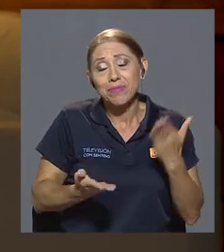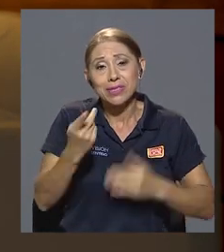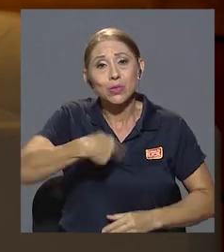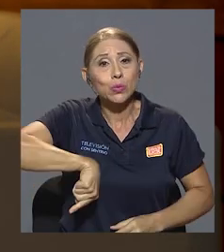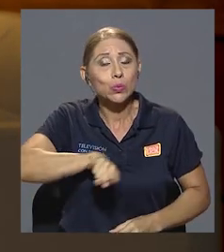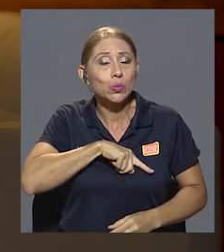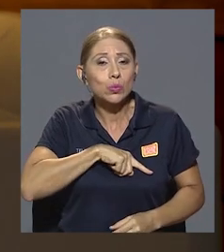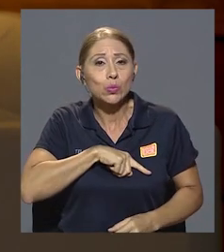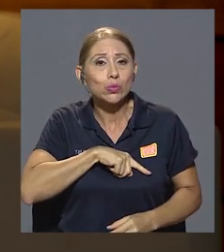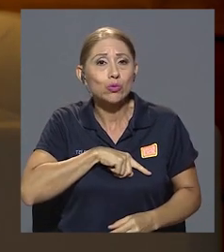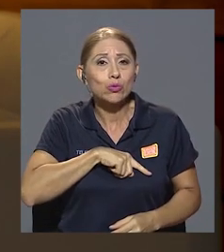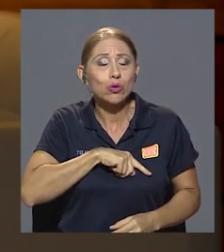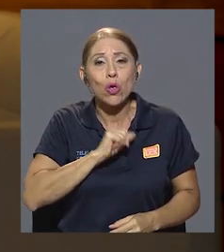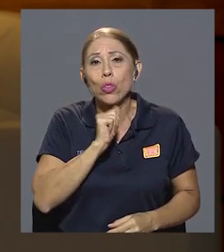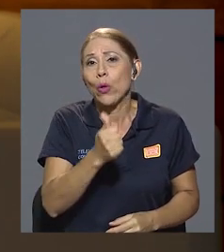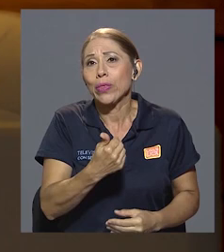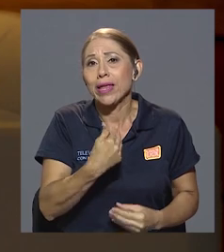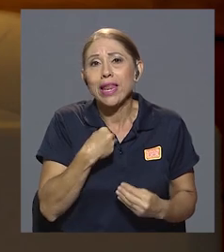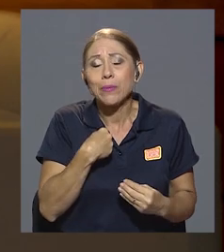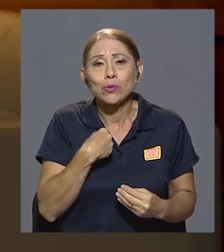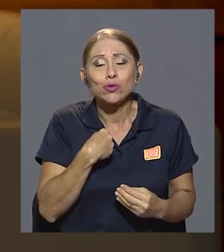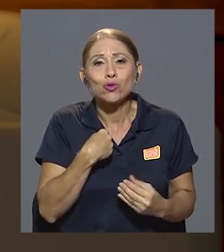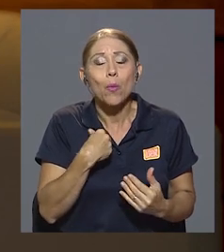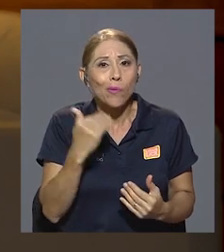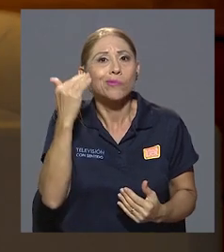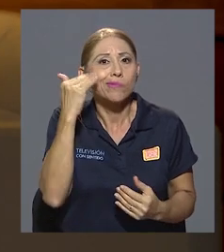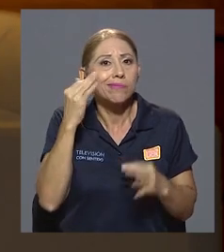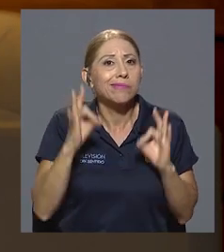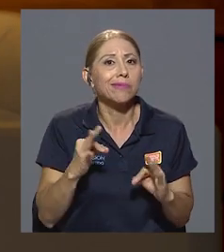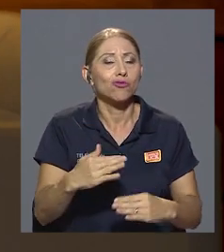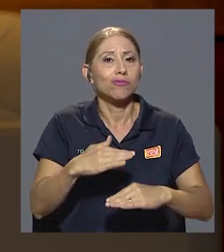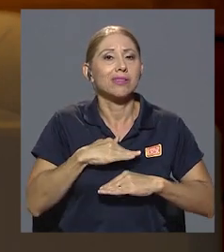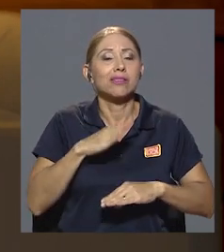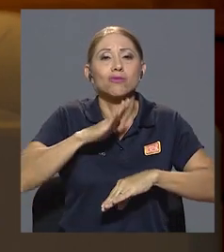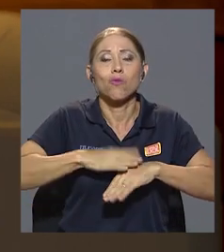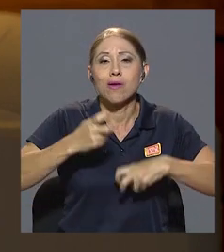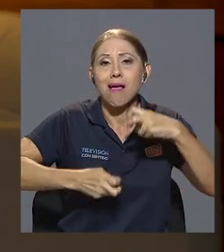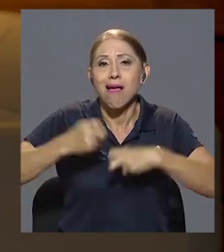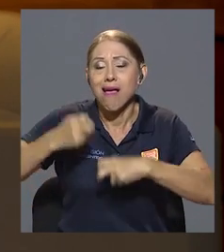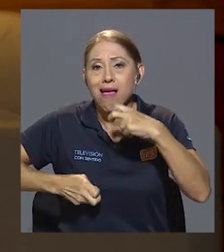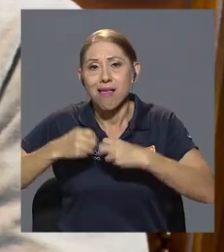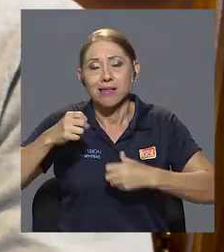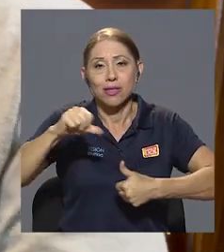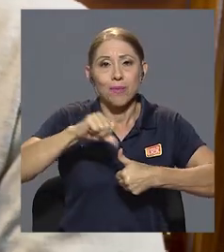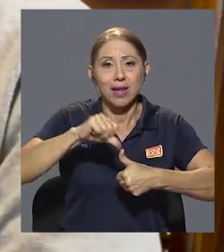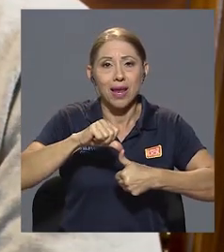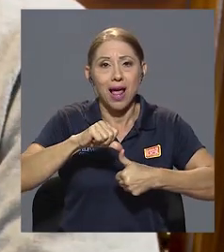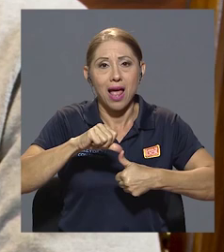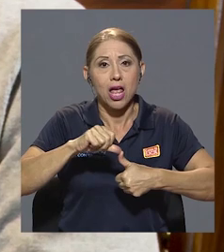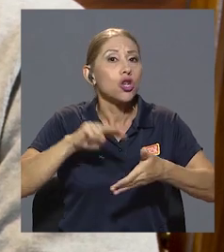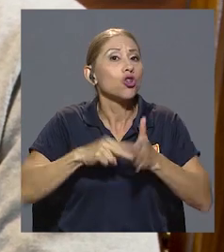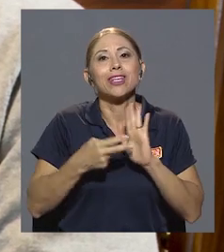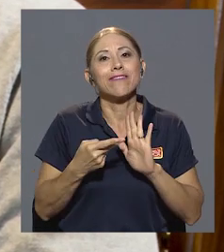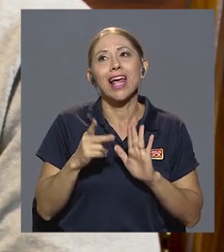suficiente registro de las dificultades que hay en centroamérica no para subestimar los retos que tiene la